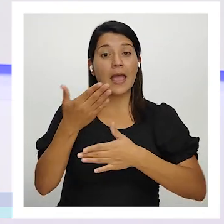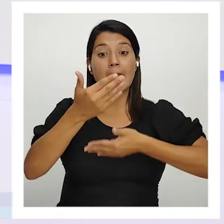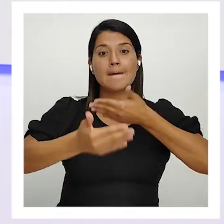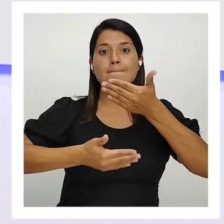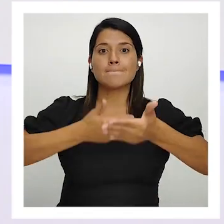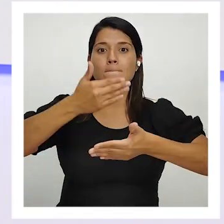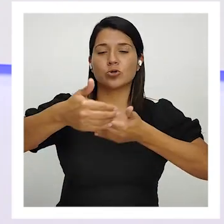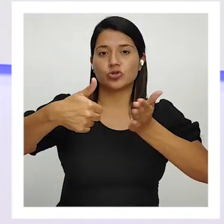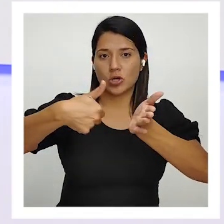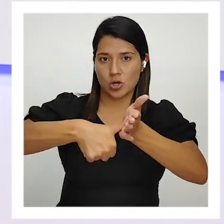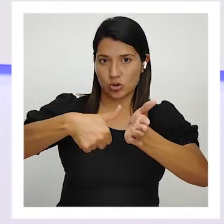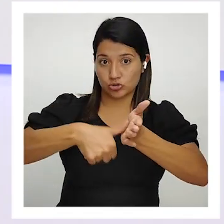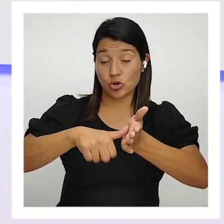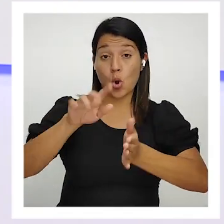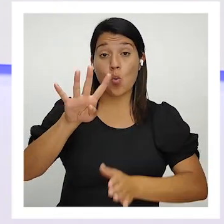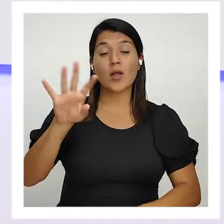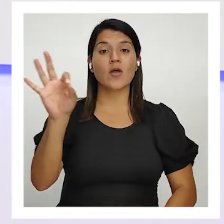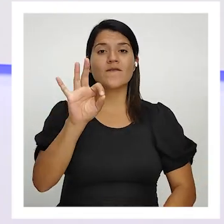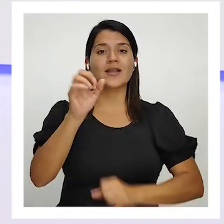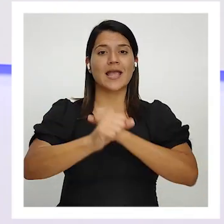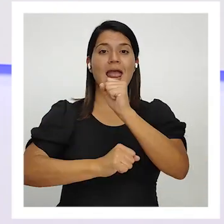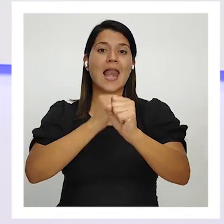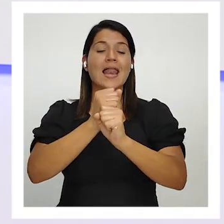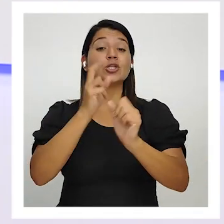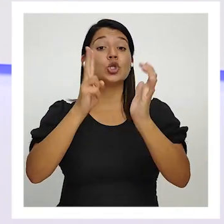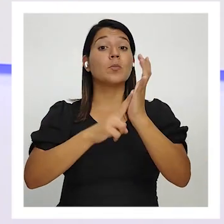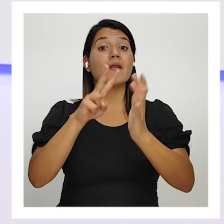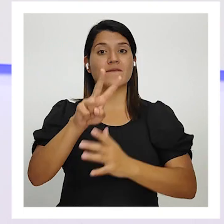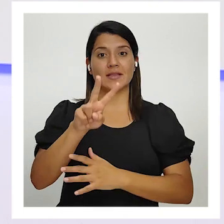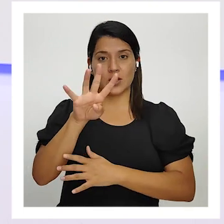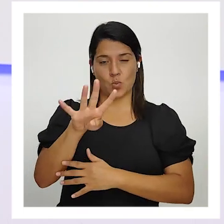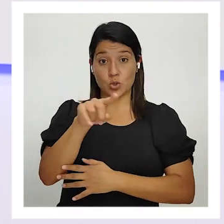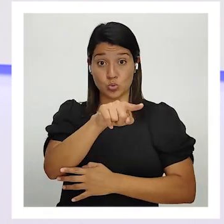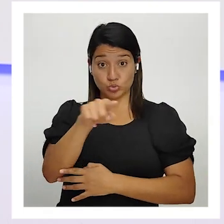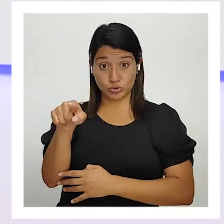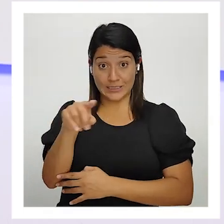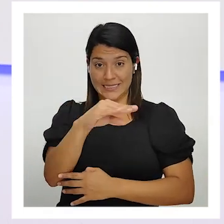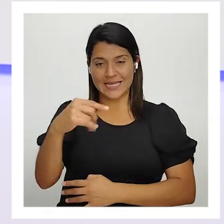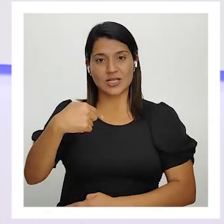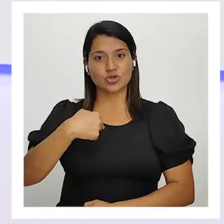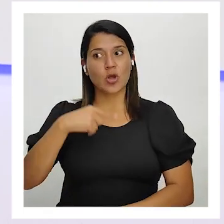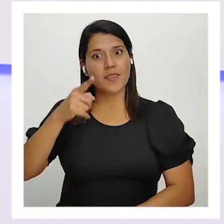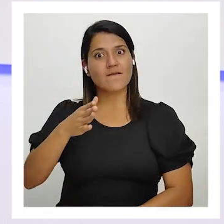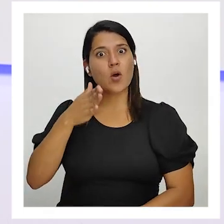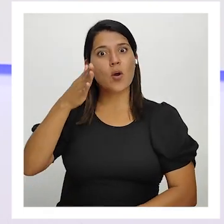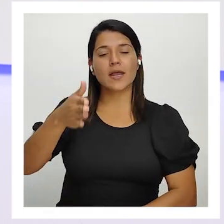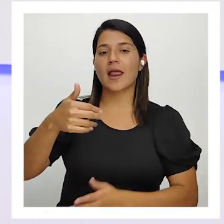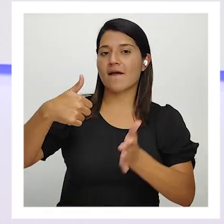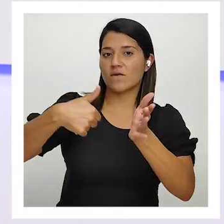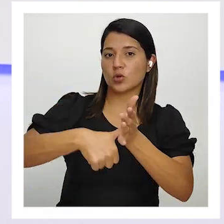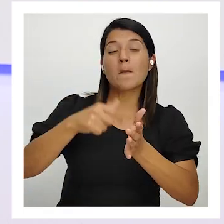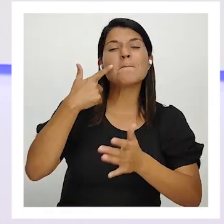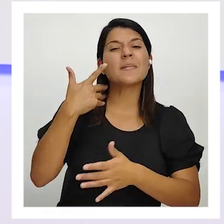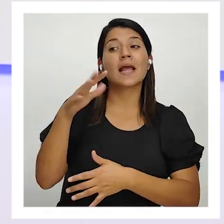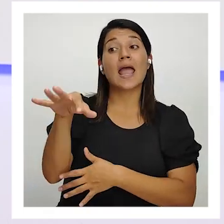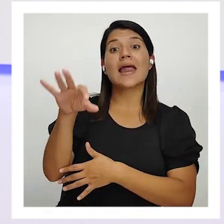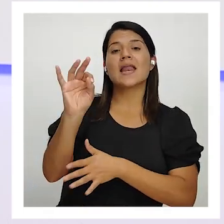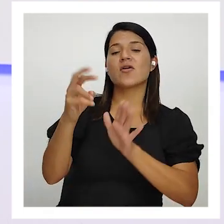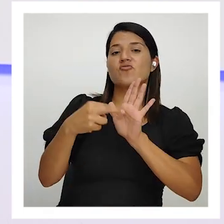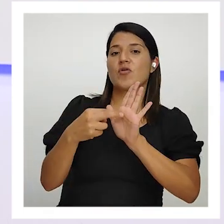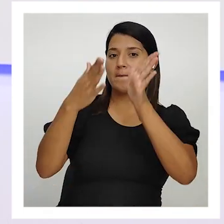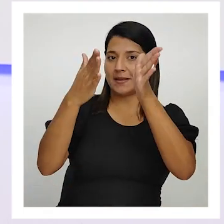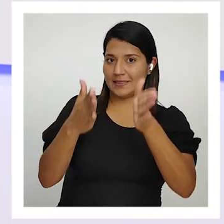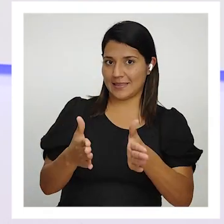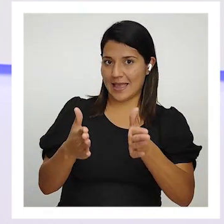proceso electoral del 4 de febrero del 2024, donde usted y yo tendremos que salir a votar para elegir